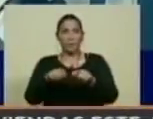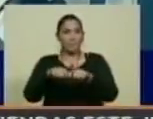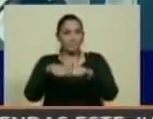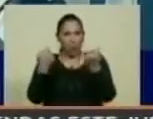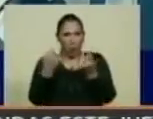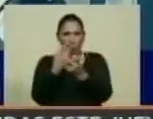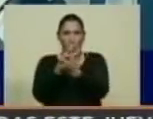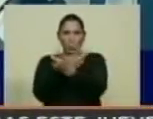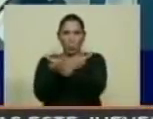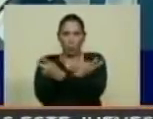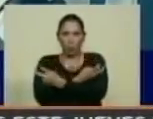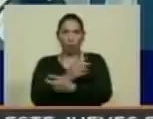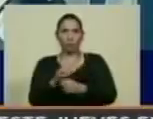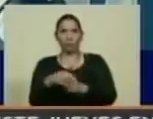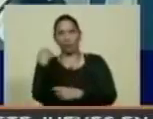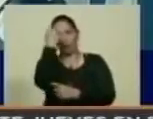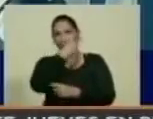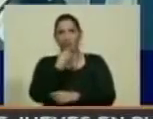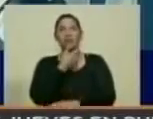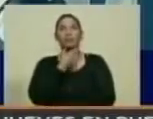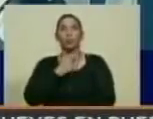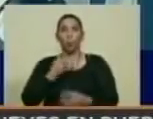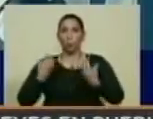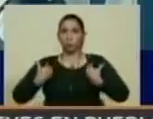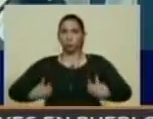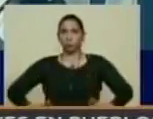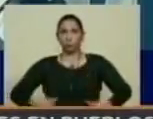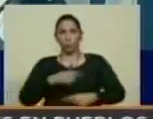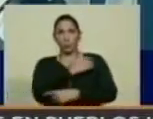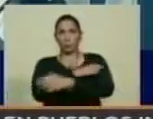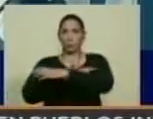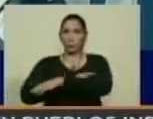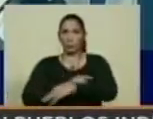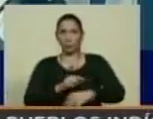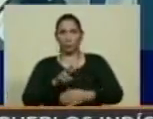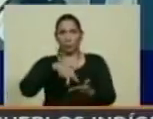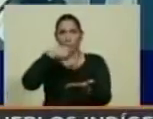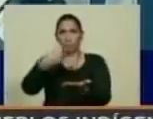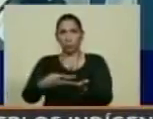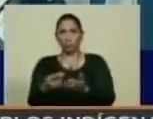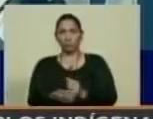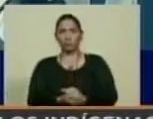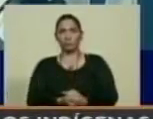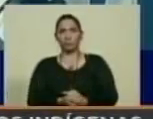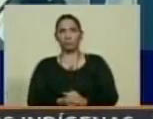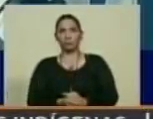su cuerpo, cabeza, tórax y extremidades, producto de la caída, con 4 heridas,